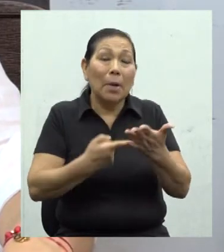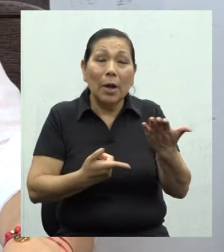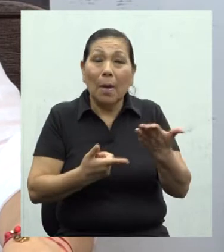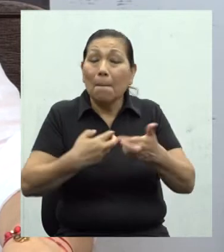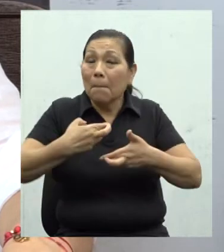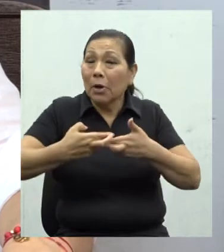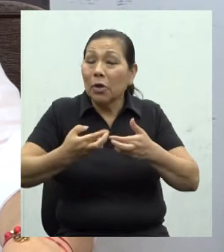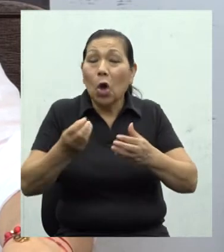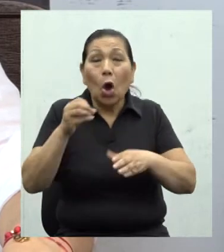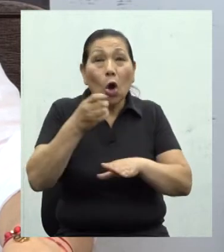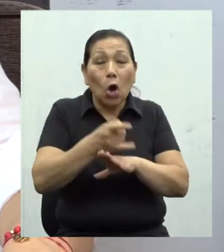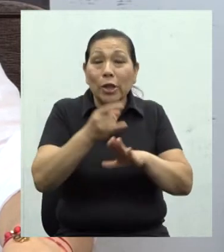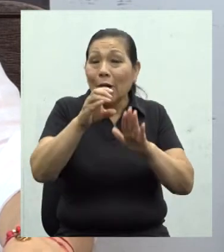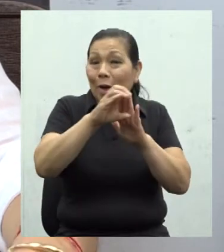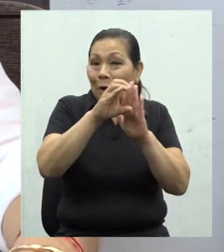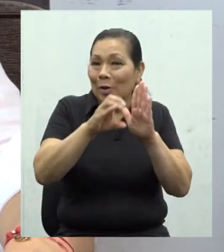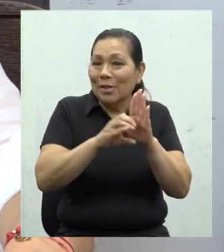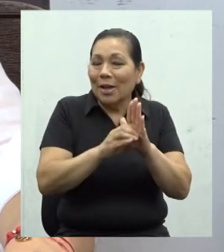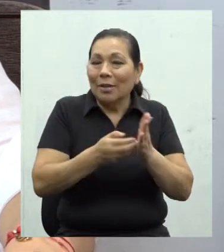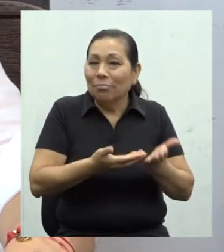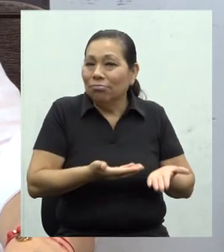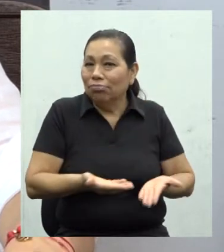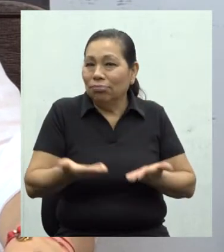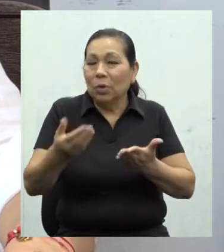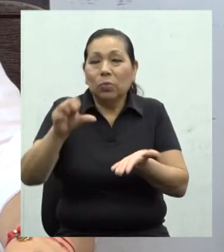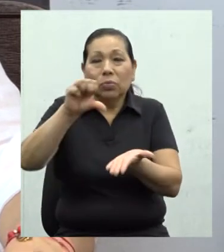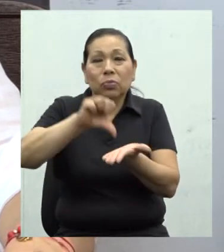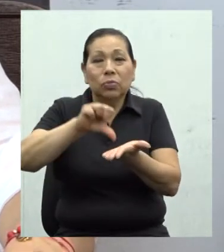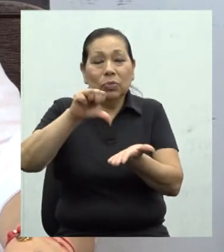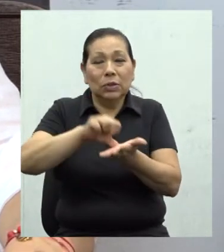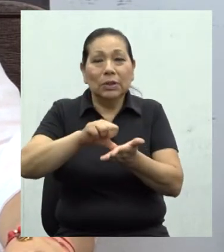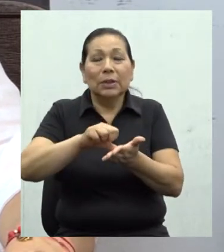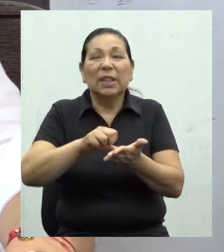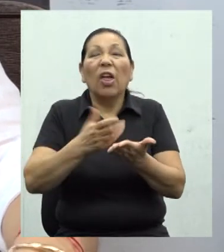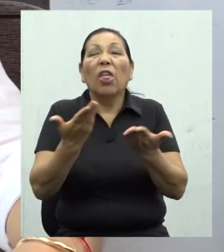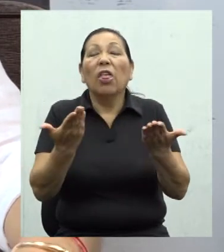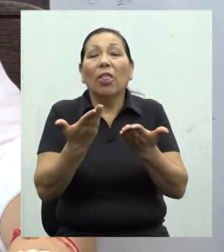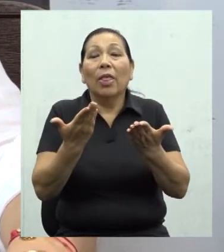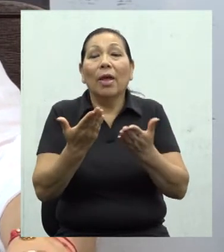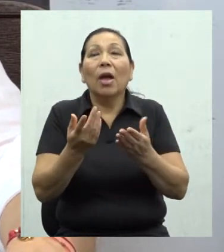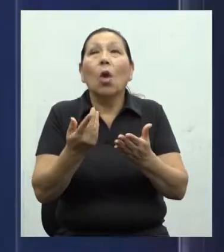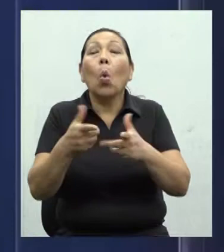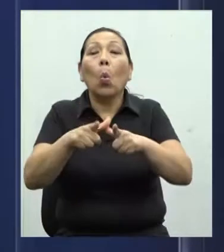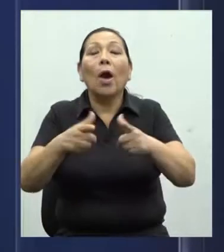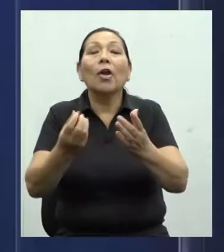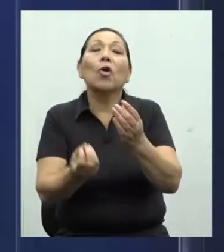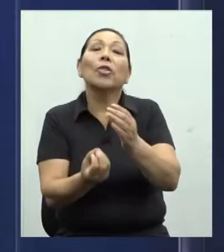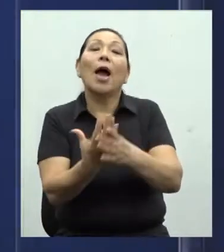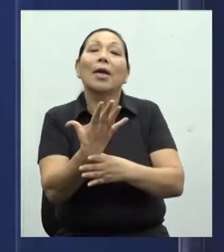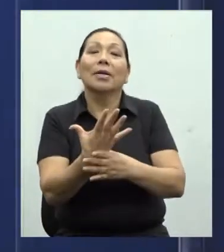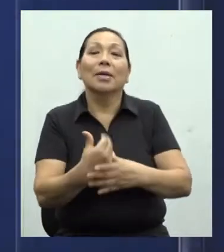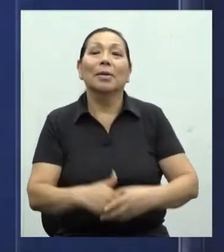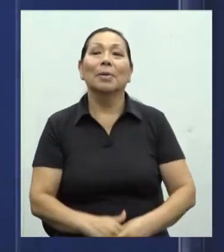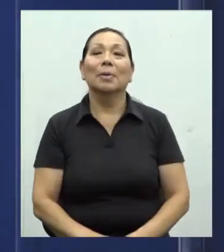en los procesos de inconstitucionalidad se lleva a cabo en la sede institucional que se encuentra en Arequipa.